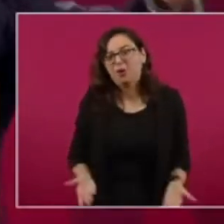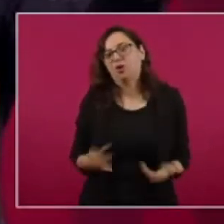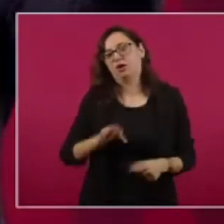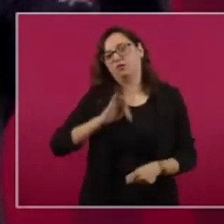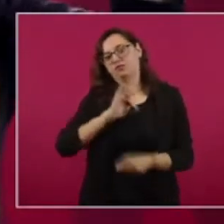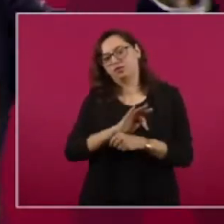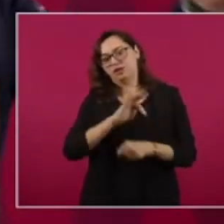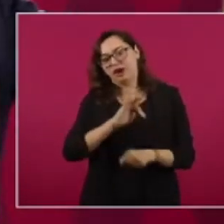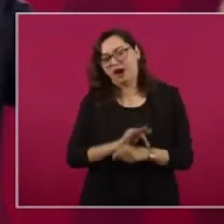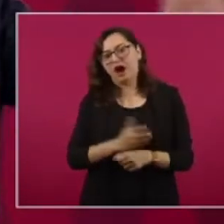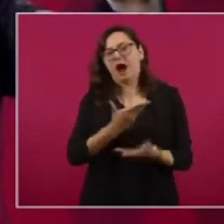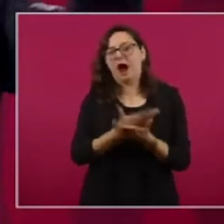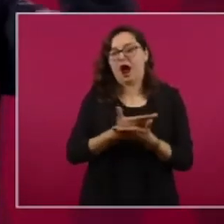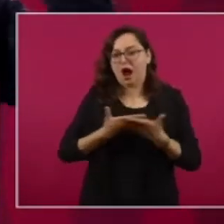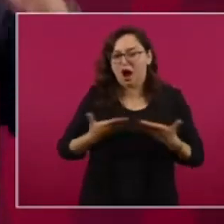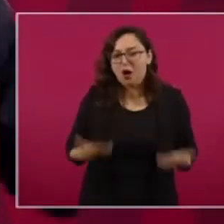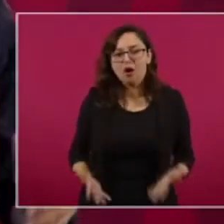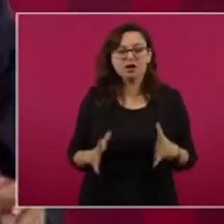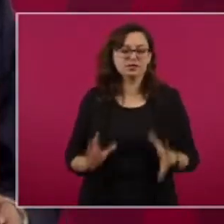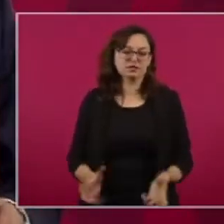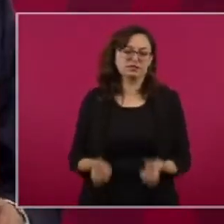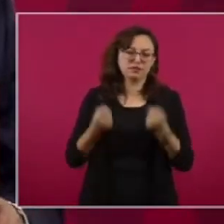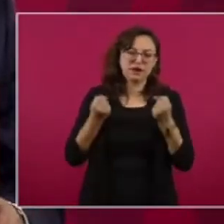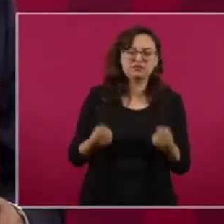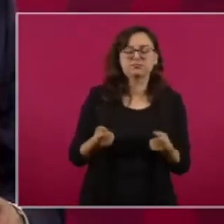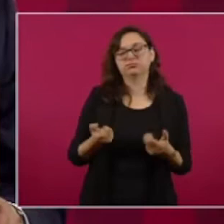porque nos ha llevado tiempo,